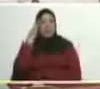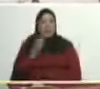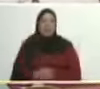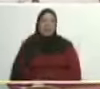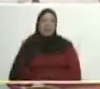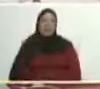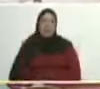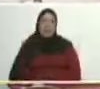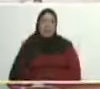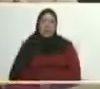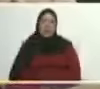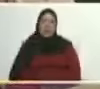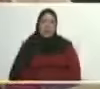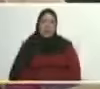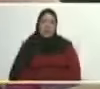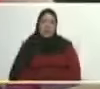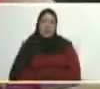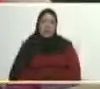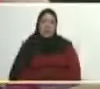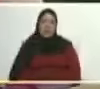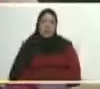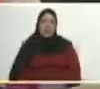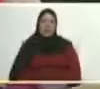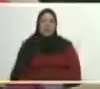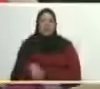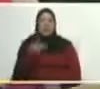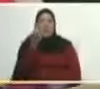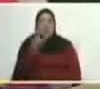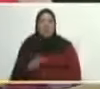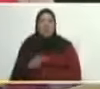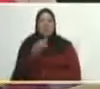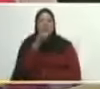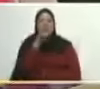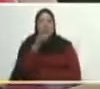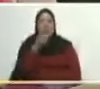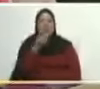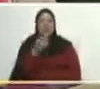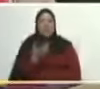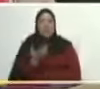el comandante, Commander Raúl González,